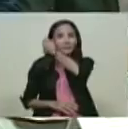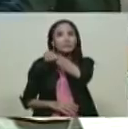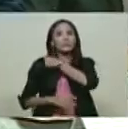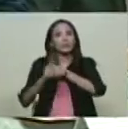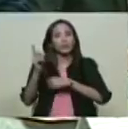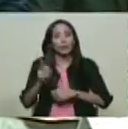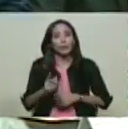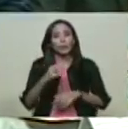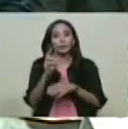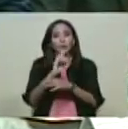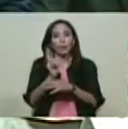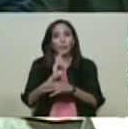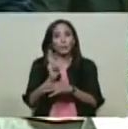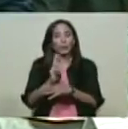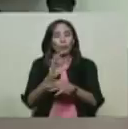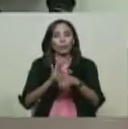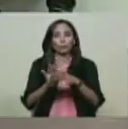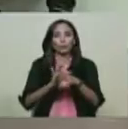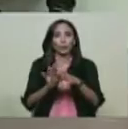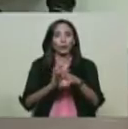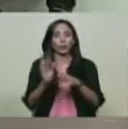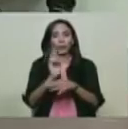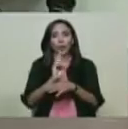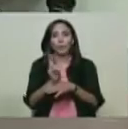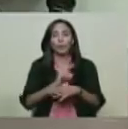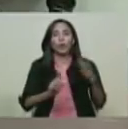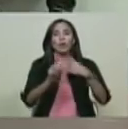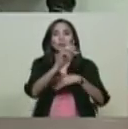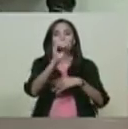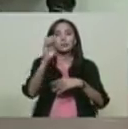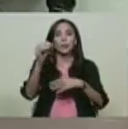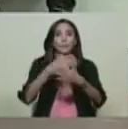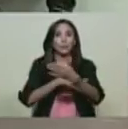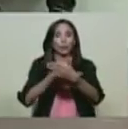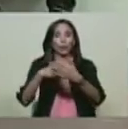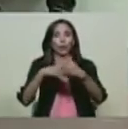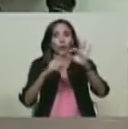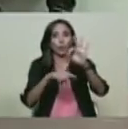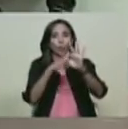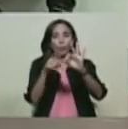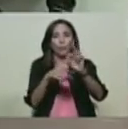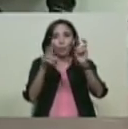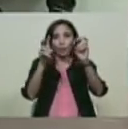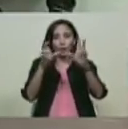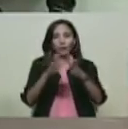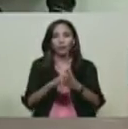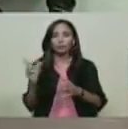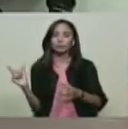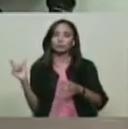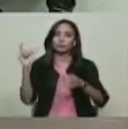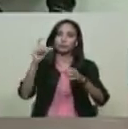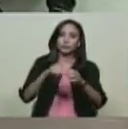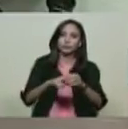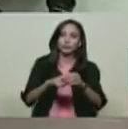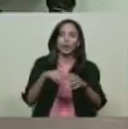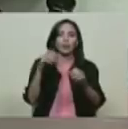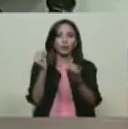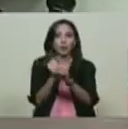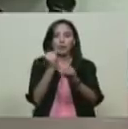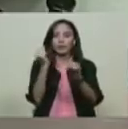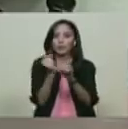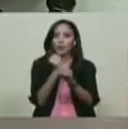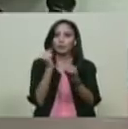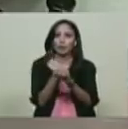cuando activemos ya los 100 millones de petro, se incorporen a la minería de